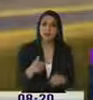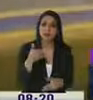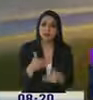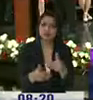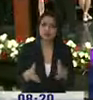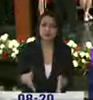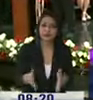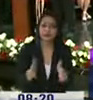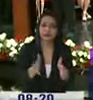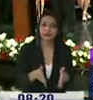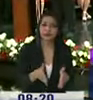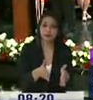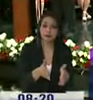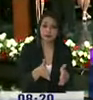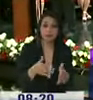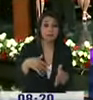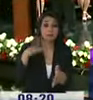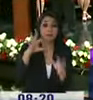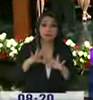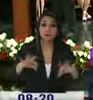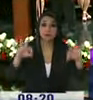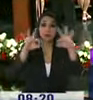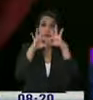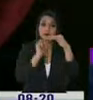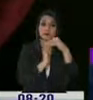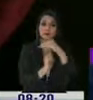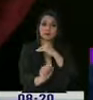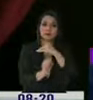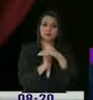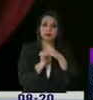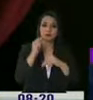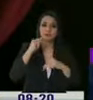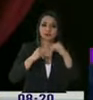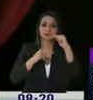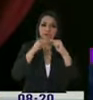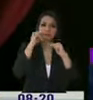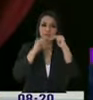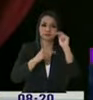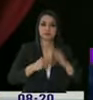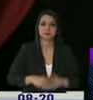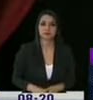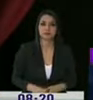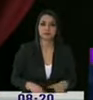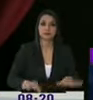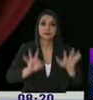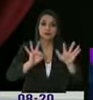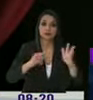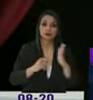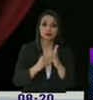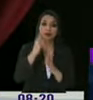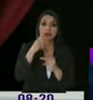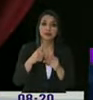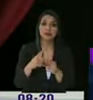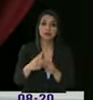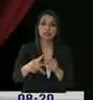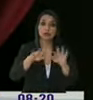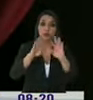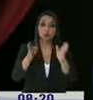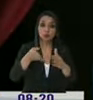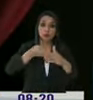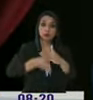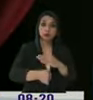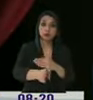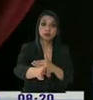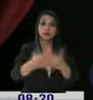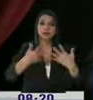vialidad, resaltando la construcción del metro. Hemos construido 8.1 kilómetros de túnel. Se